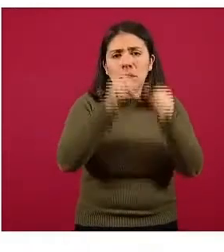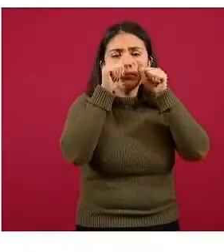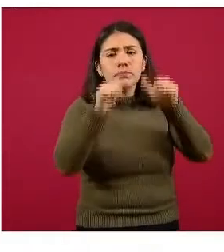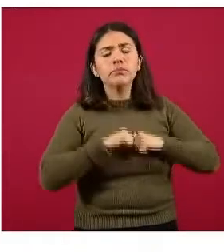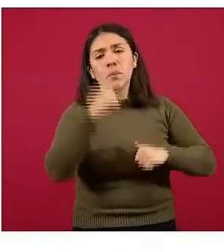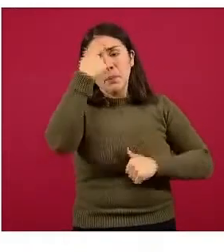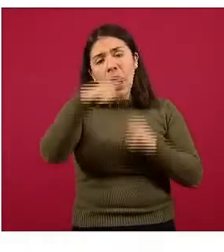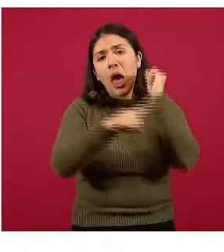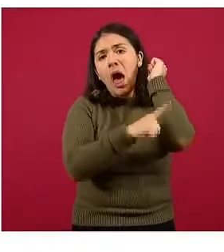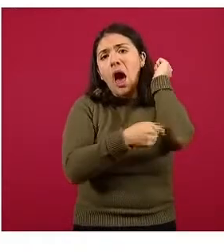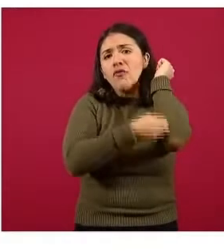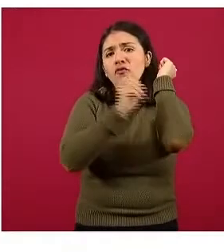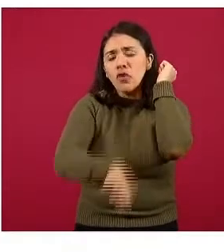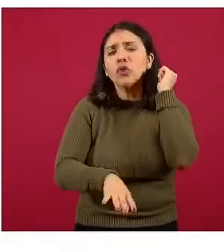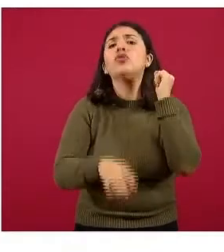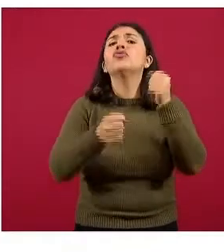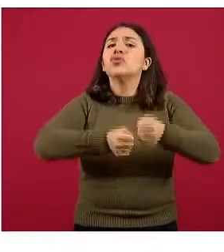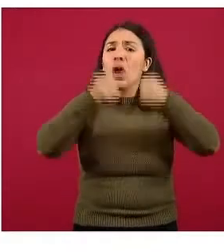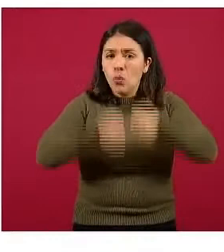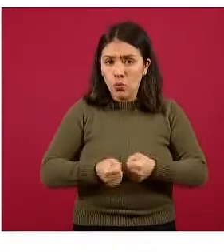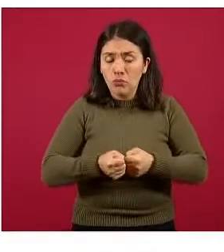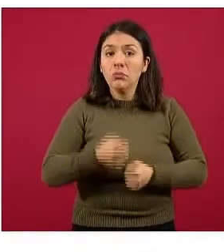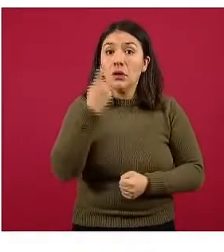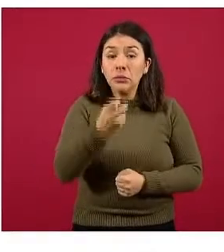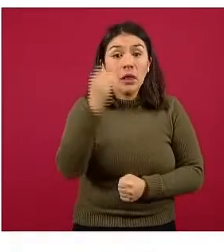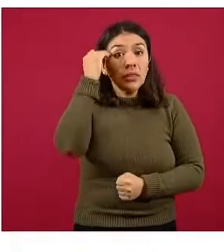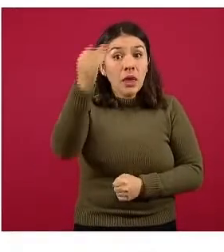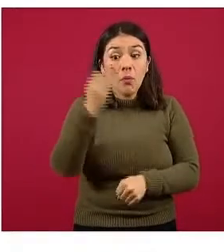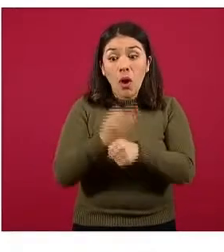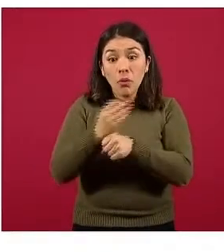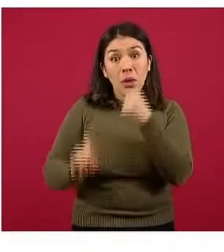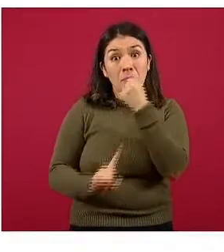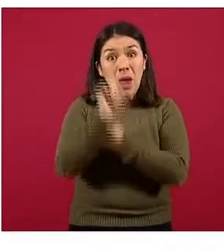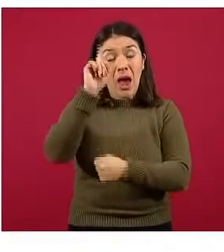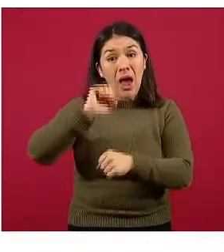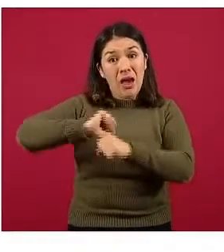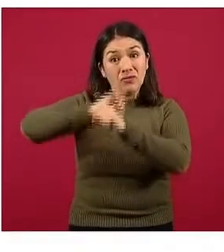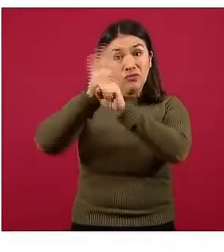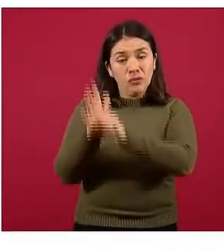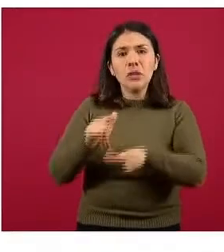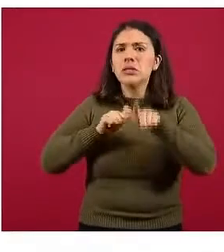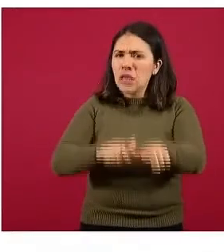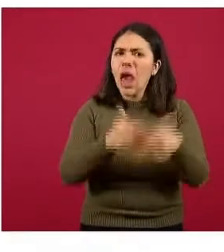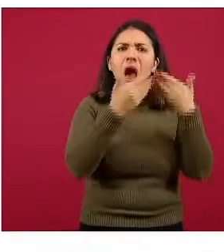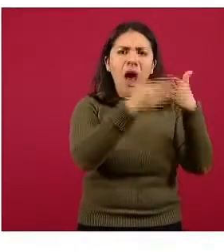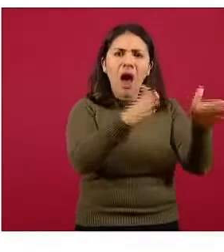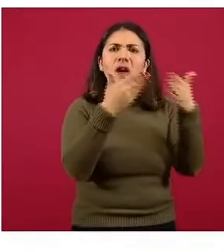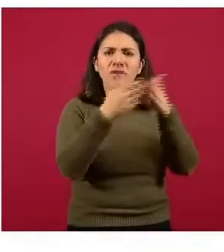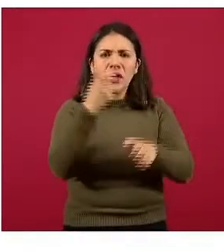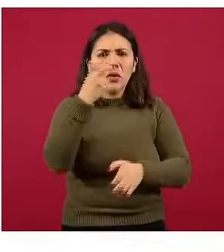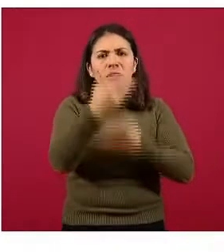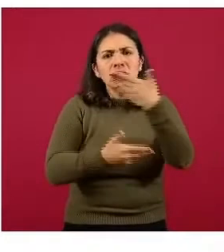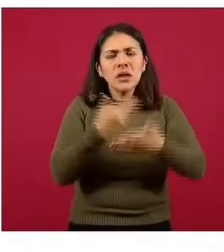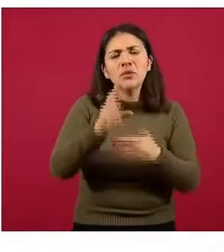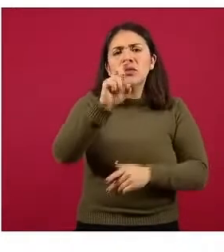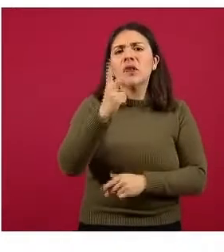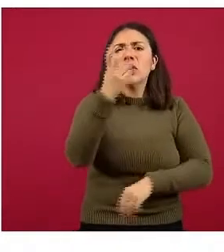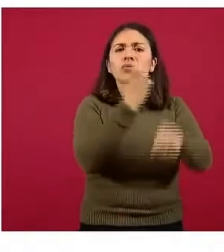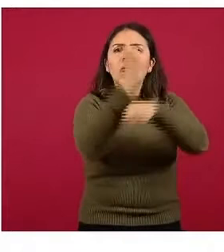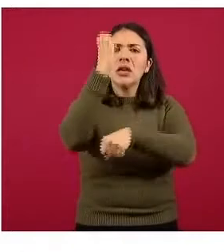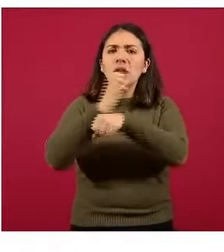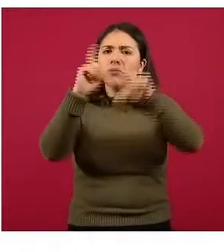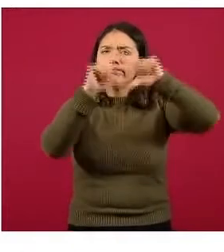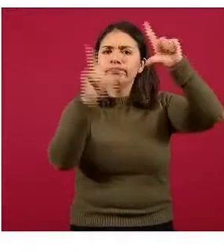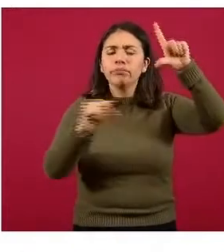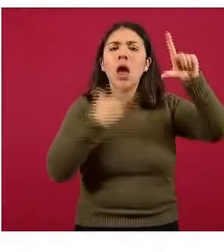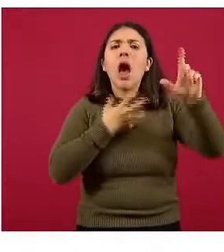los servicios de aborto seguro. Durante la pandemia, estos han continuado abiertos en las 32 entidades